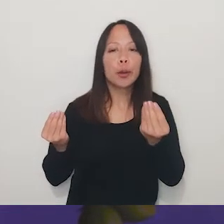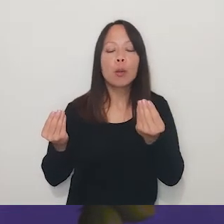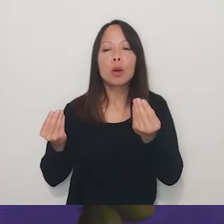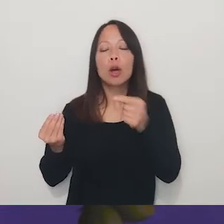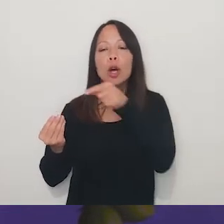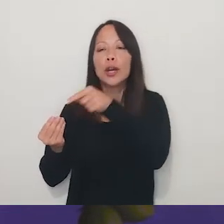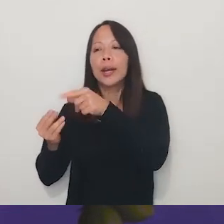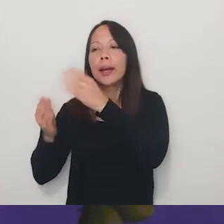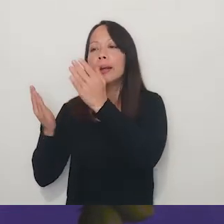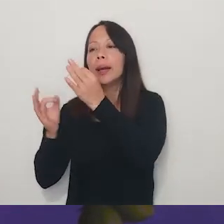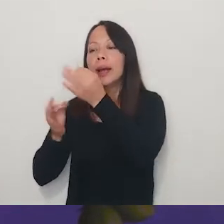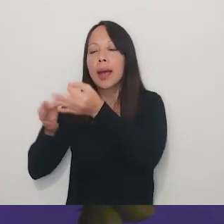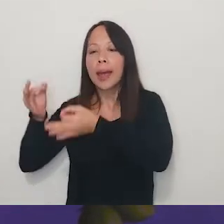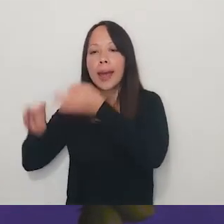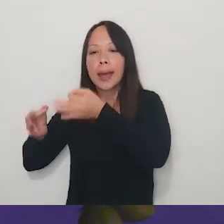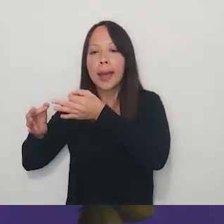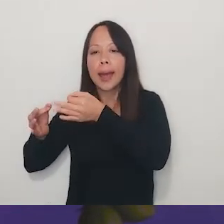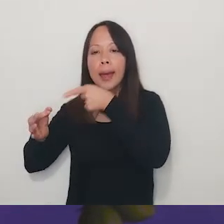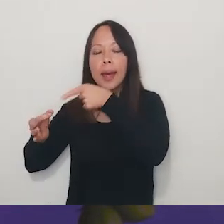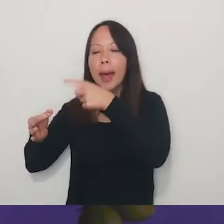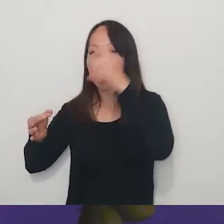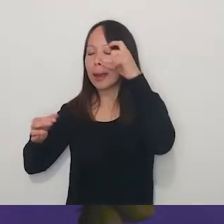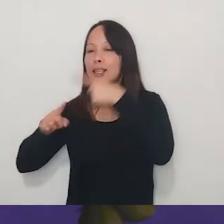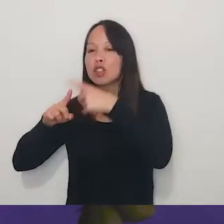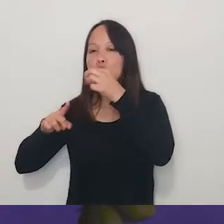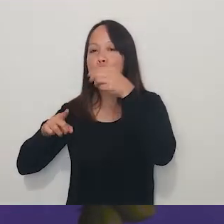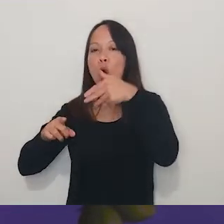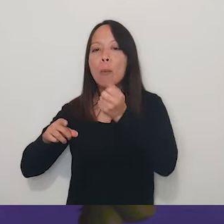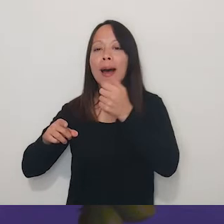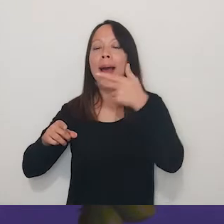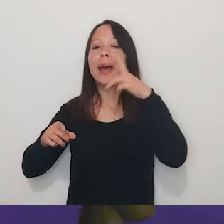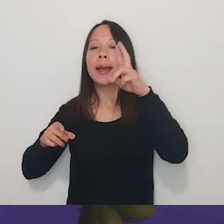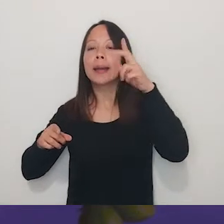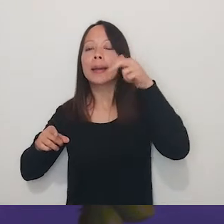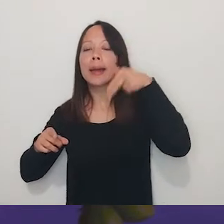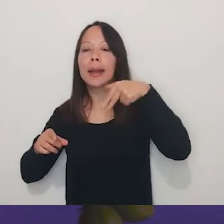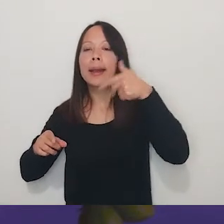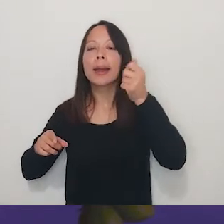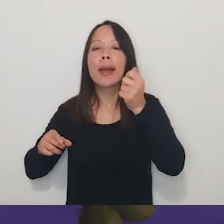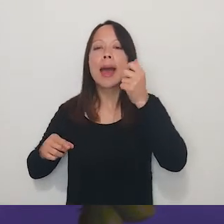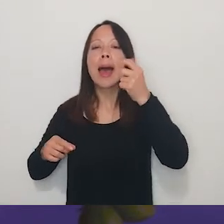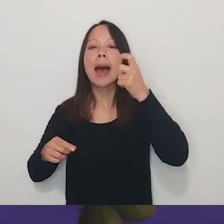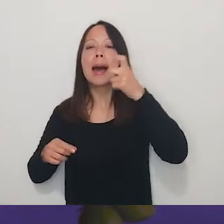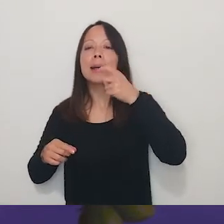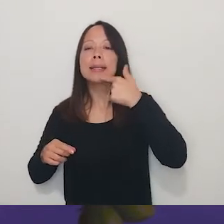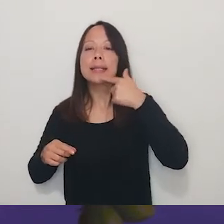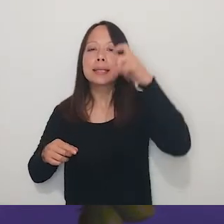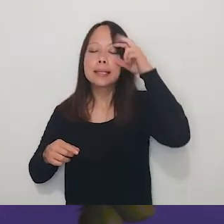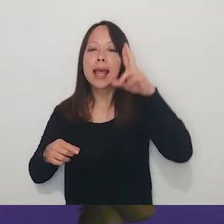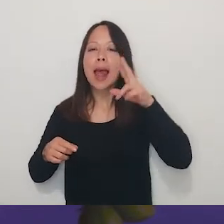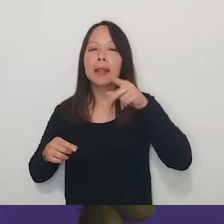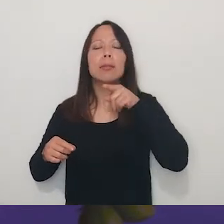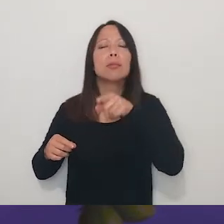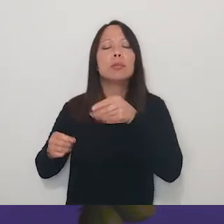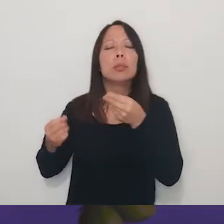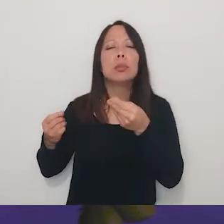de la expresión, y ya hay estudios como un exoma de expresión, hay uno que se llama RNA-seq, por ejemplo, que está bastante en uso